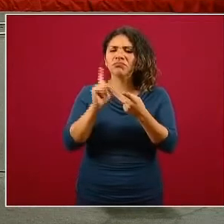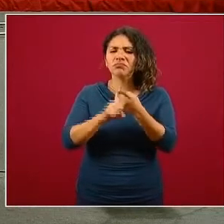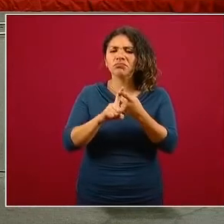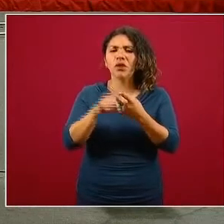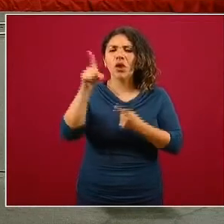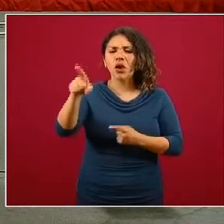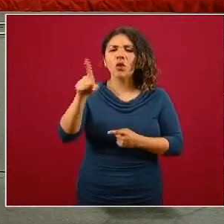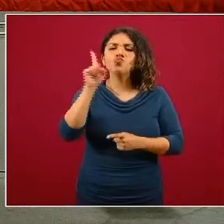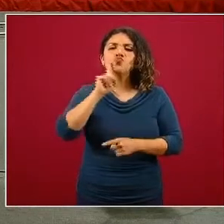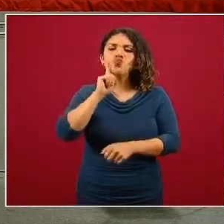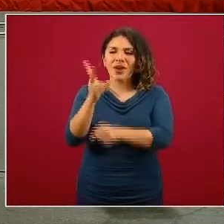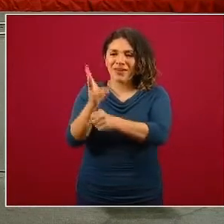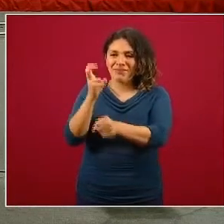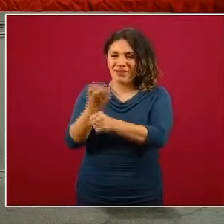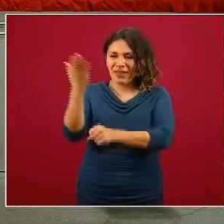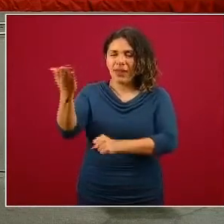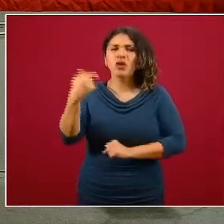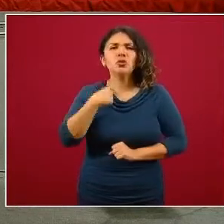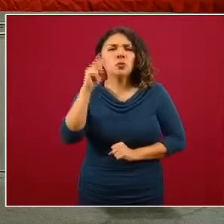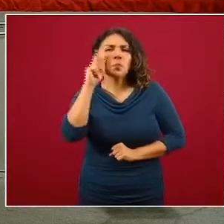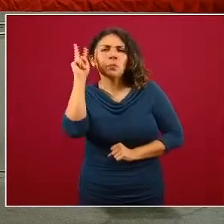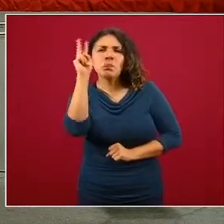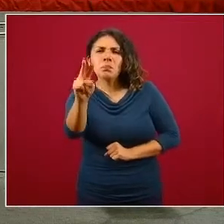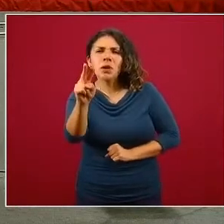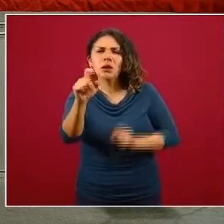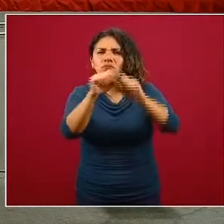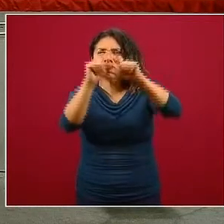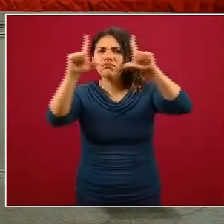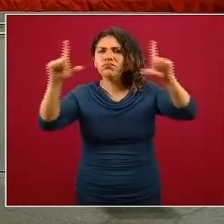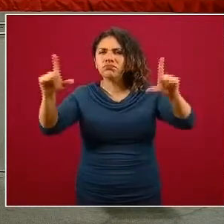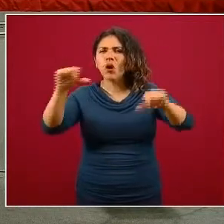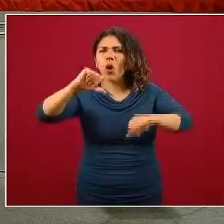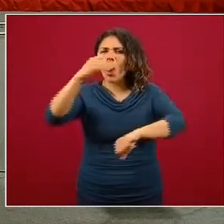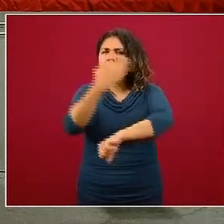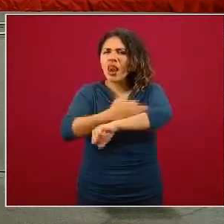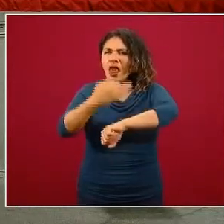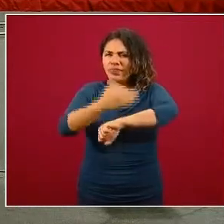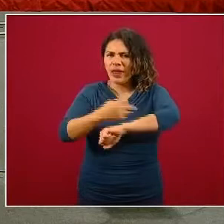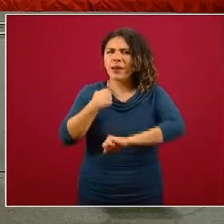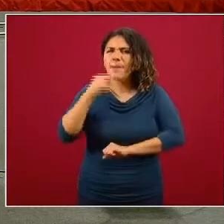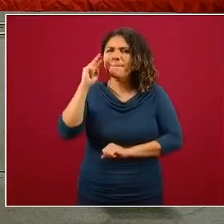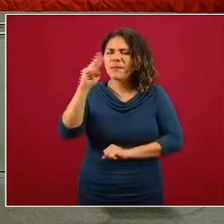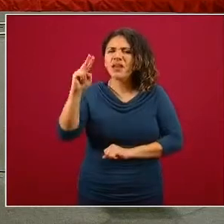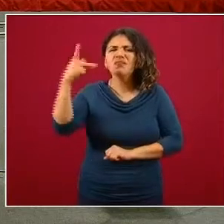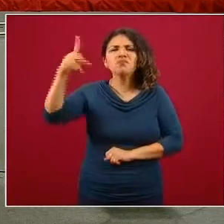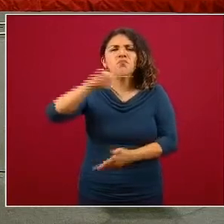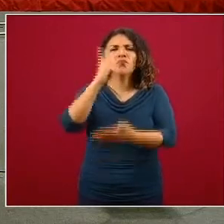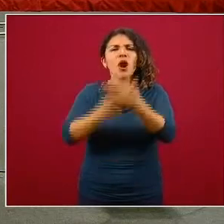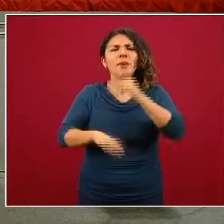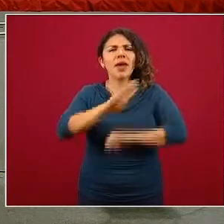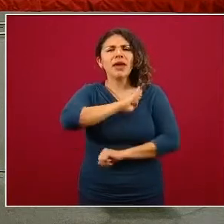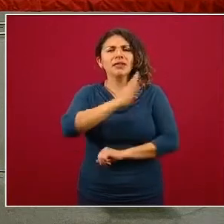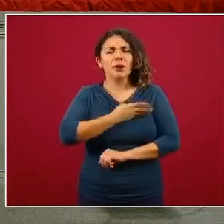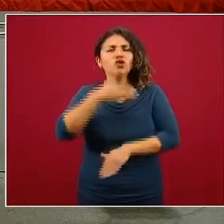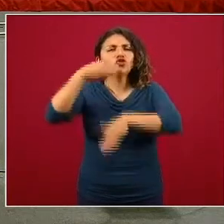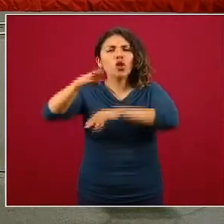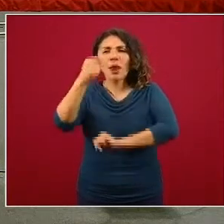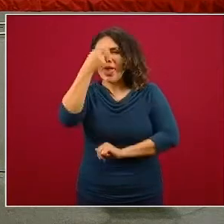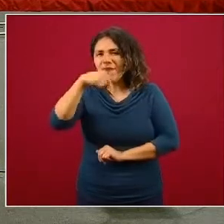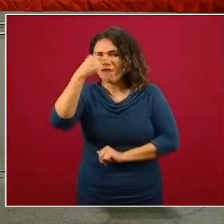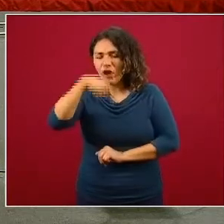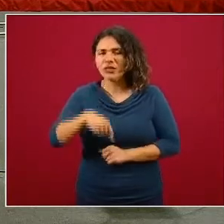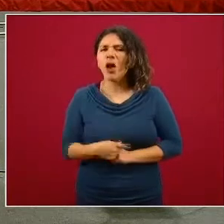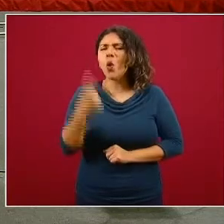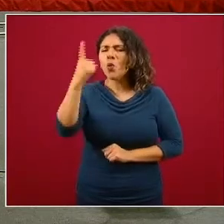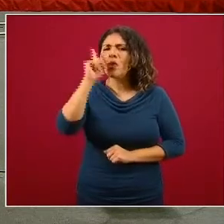para su invitada, veía en la tarde un programa español de la influenza y ahí